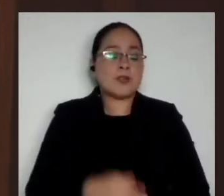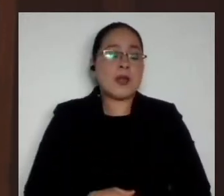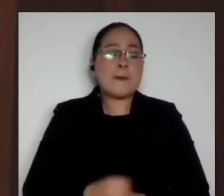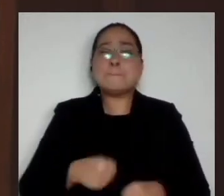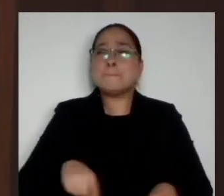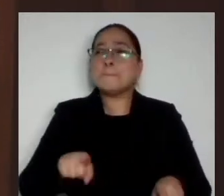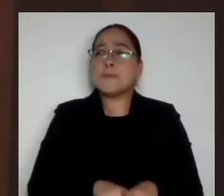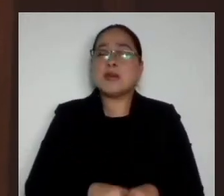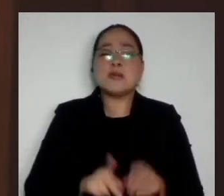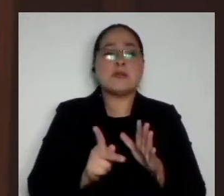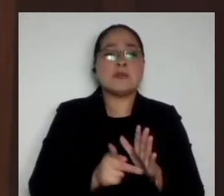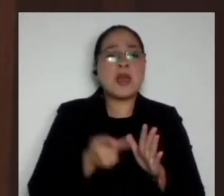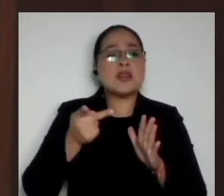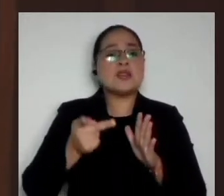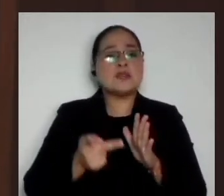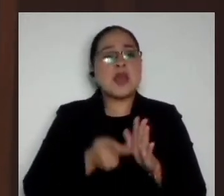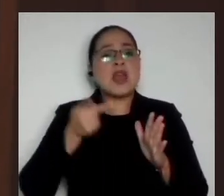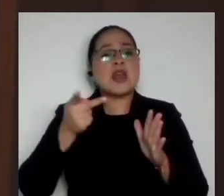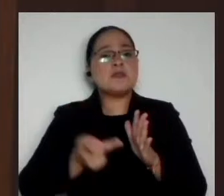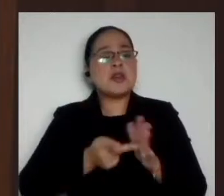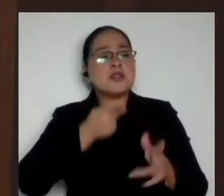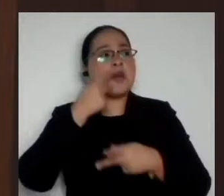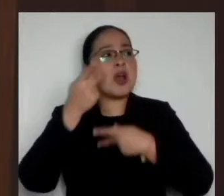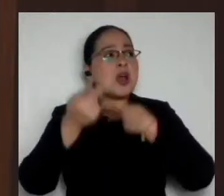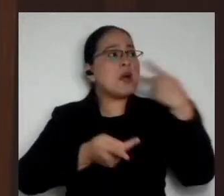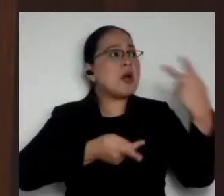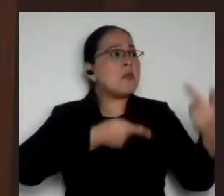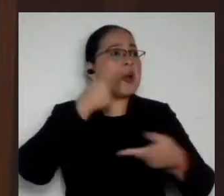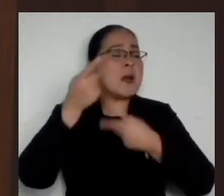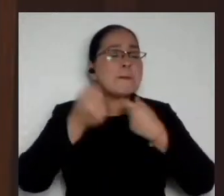y repetir, no argumentos,